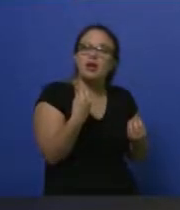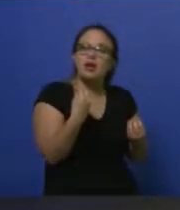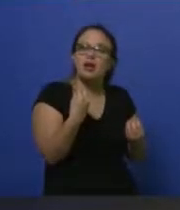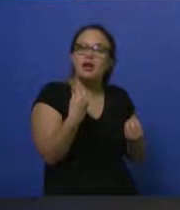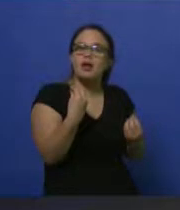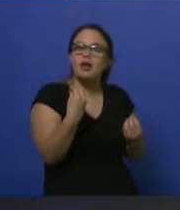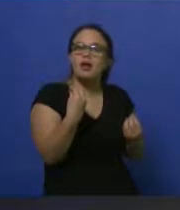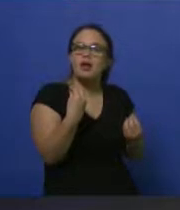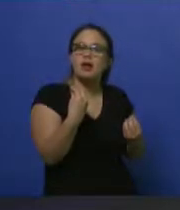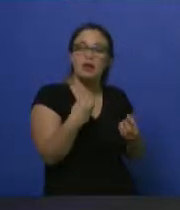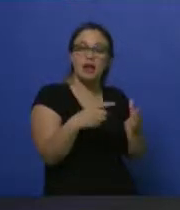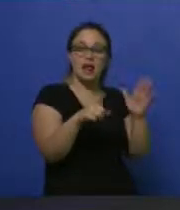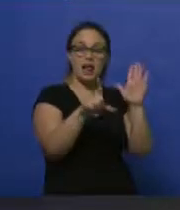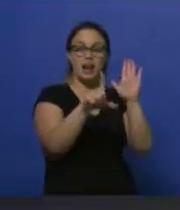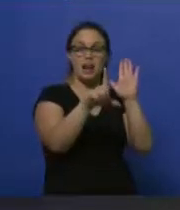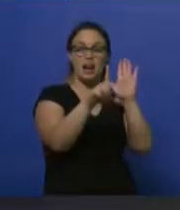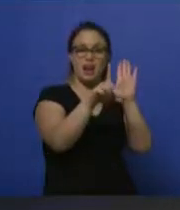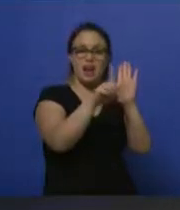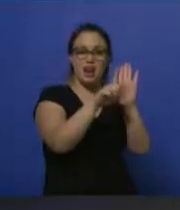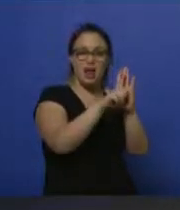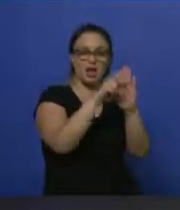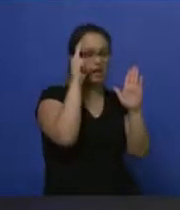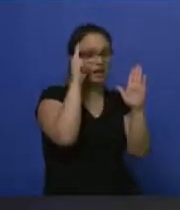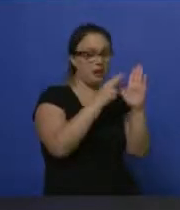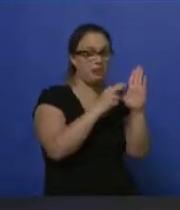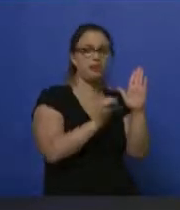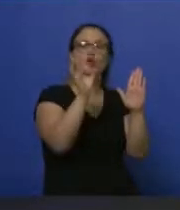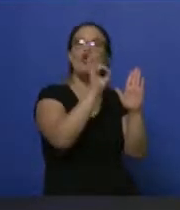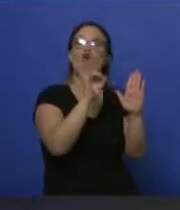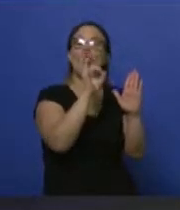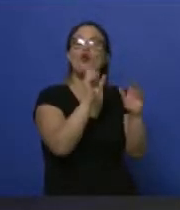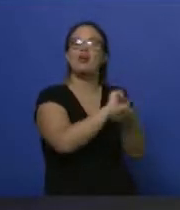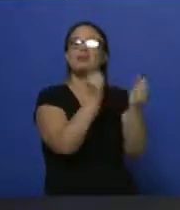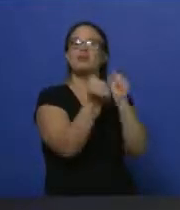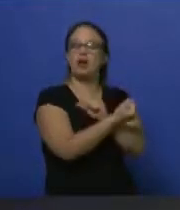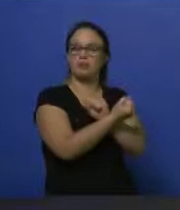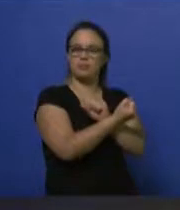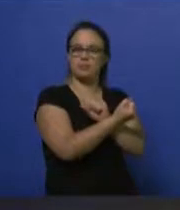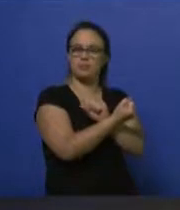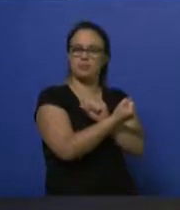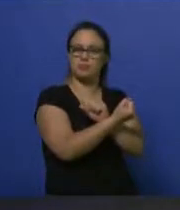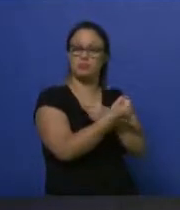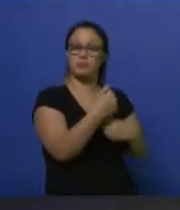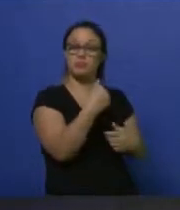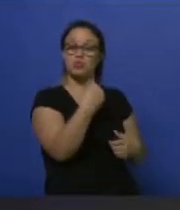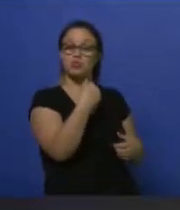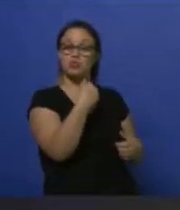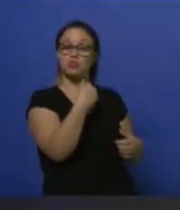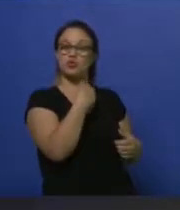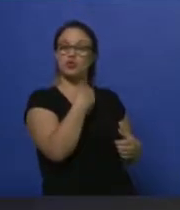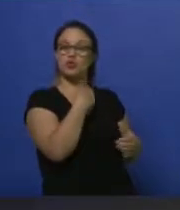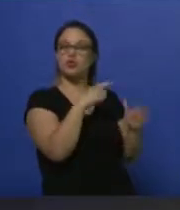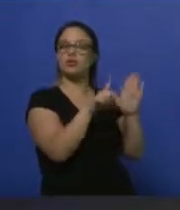debe respetarse, y si no, debe modificarse. Hoy yo no encuentro, desde el punto de vista legal, sin